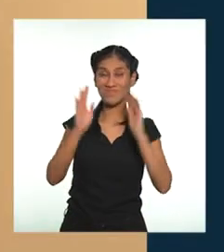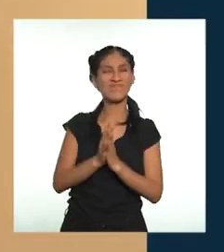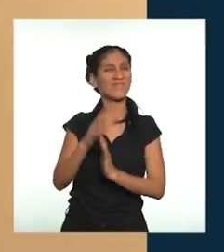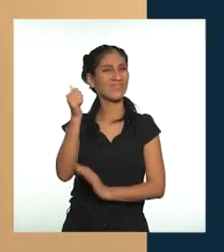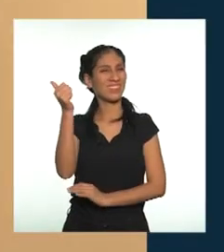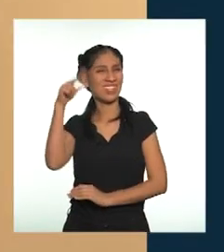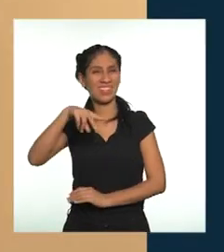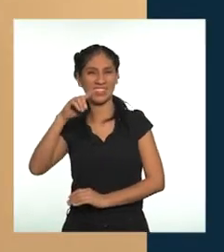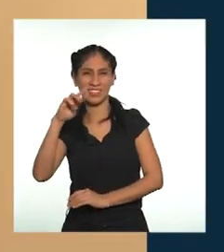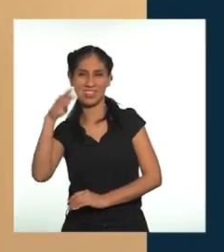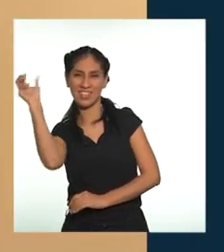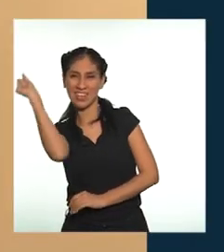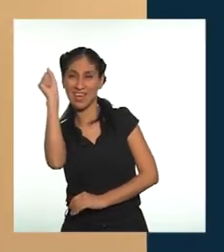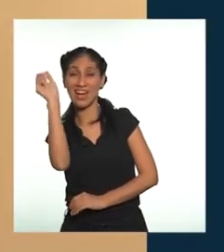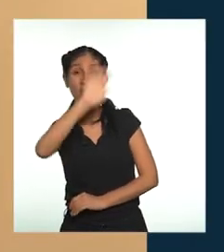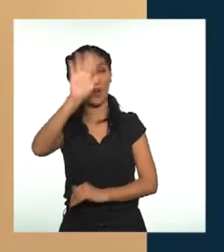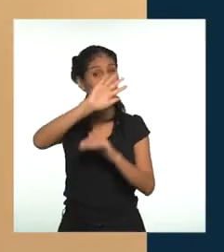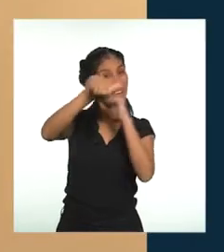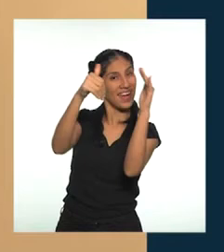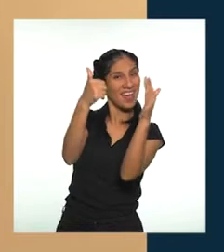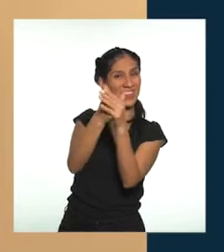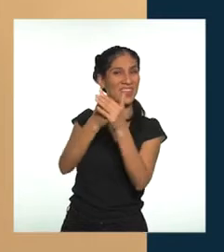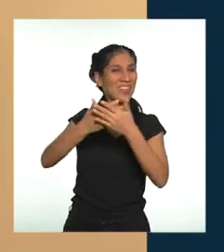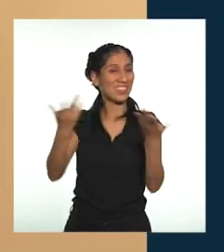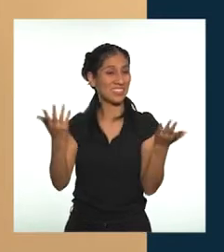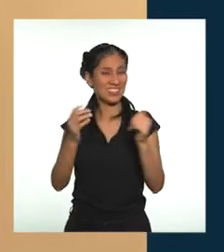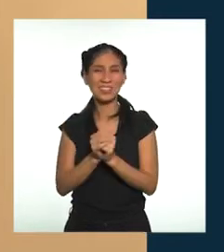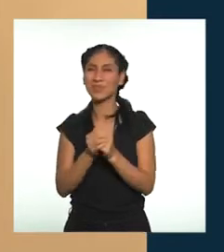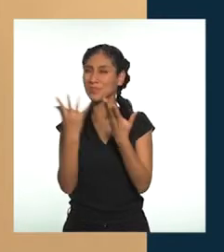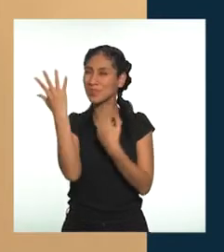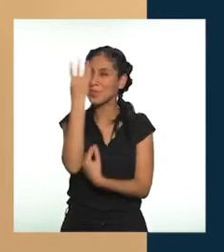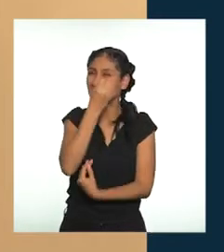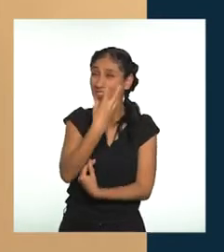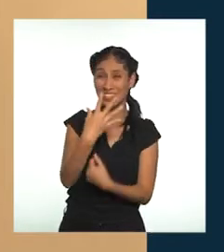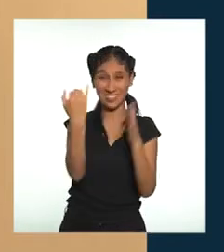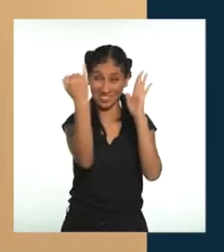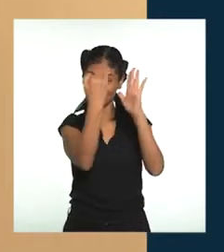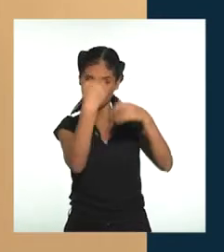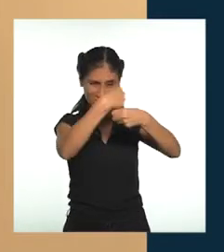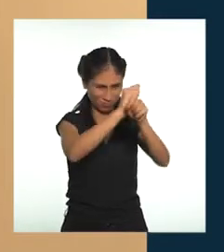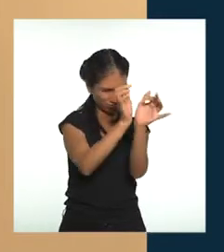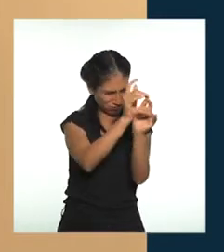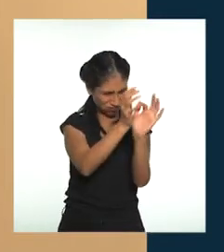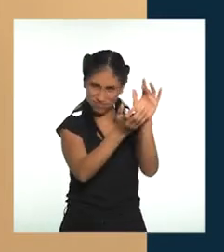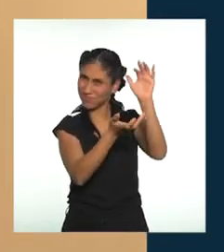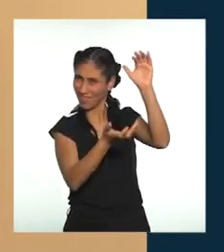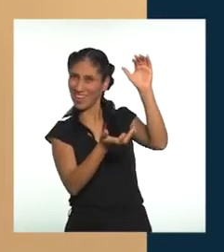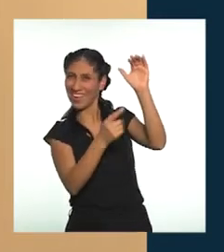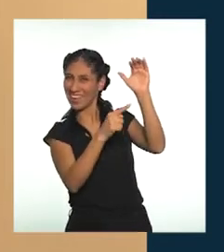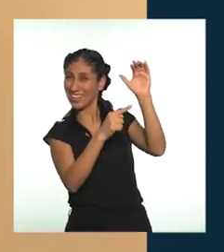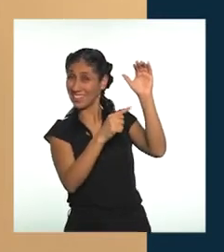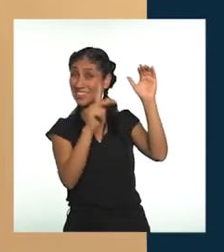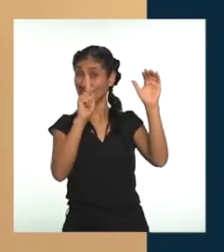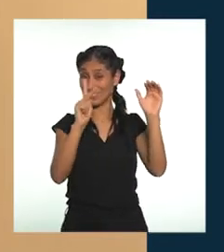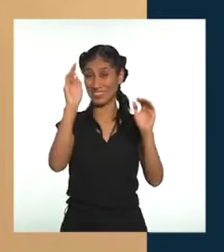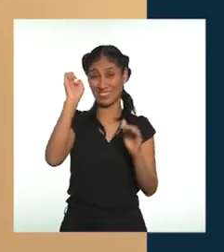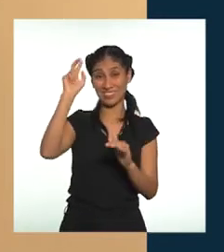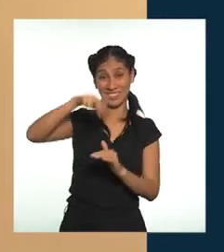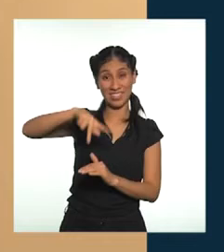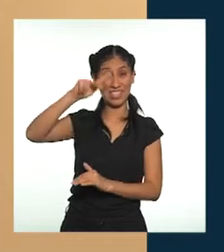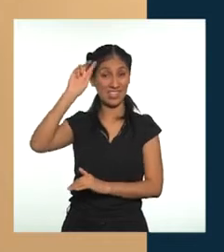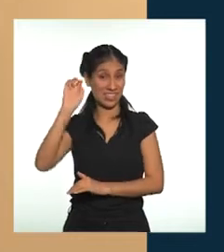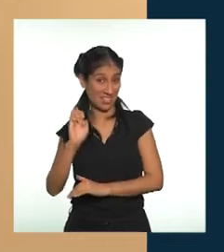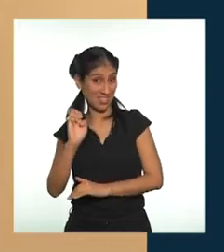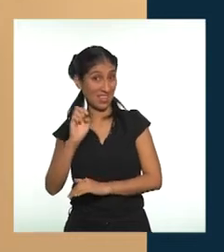Hola Andrea, hola a todas y a todos. Qué bonito diseño detrás de ti. ¿Es un quené del